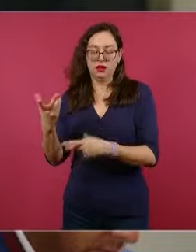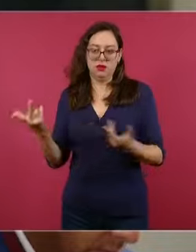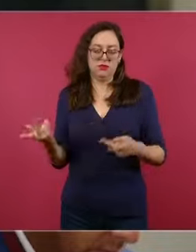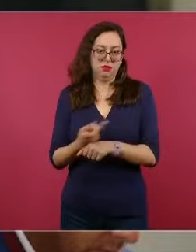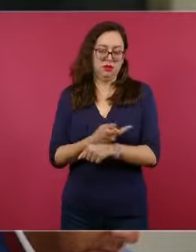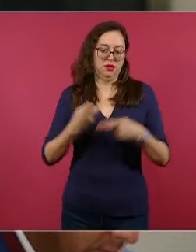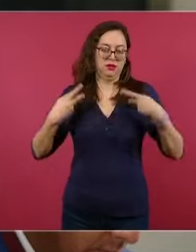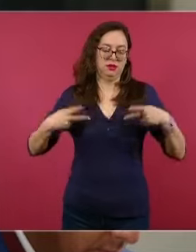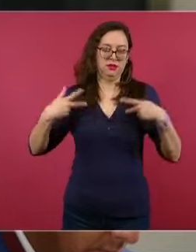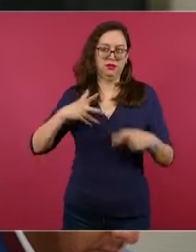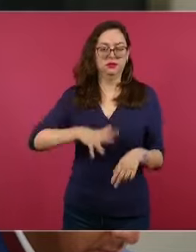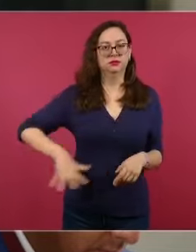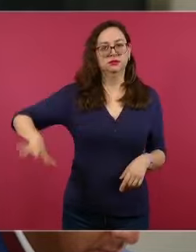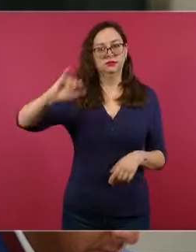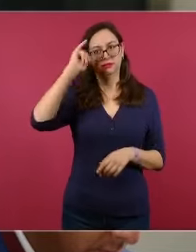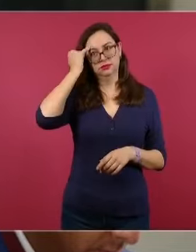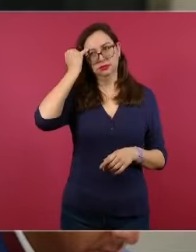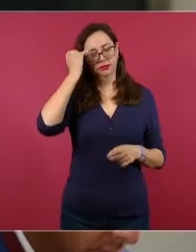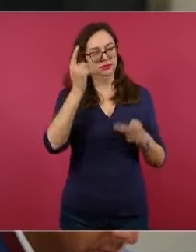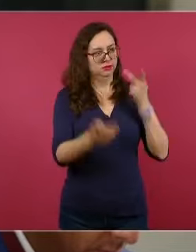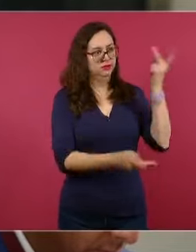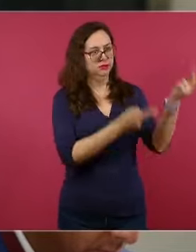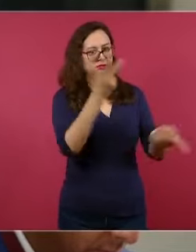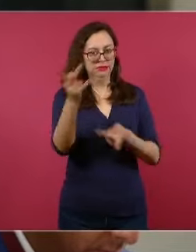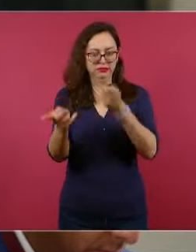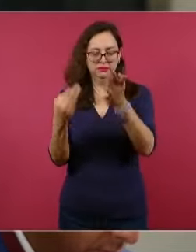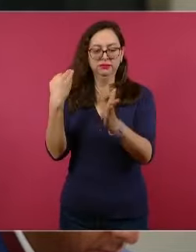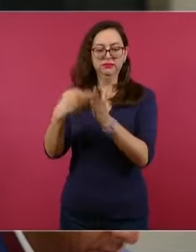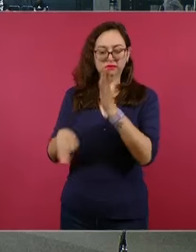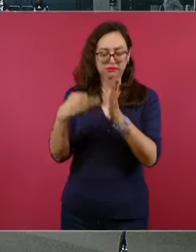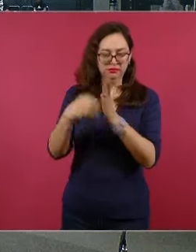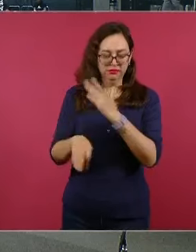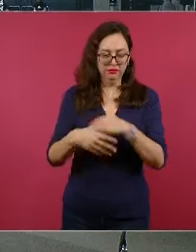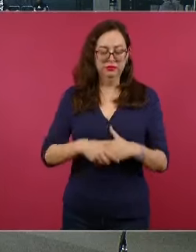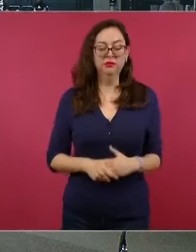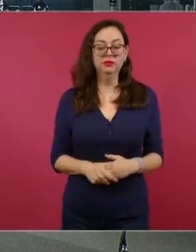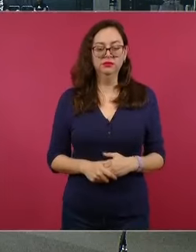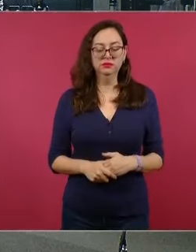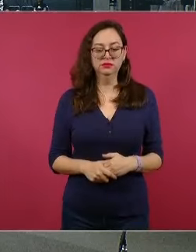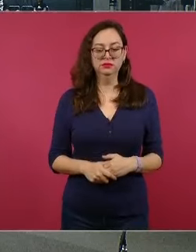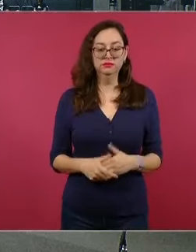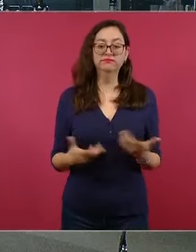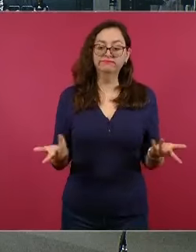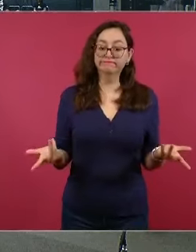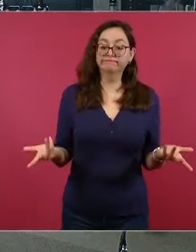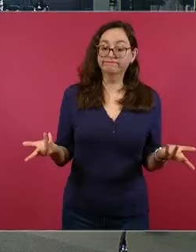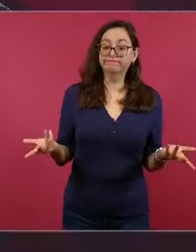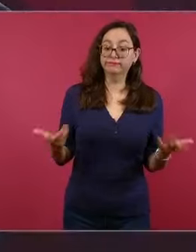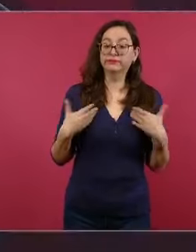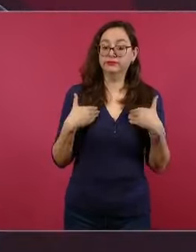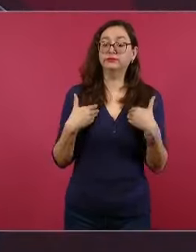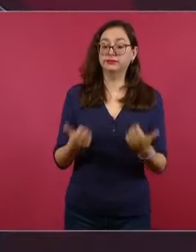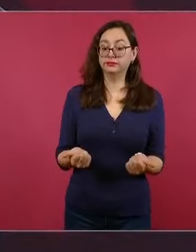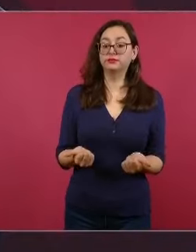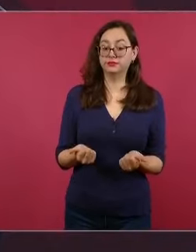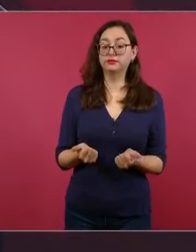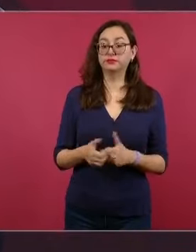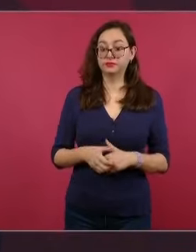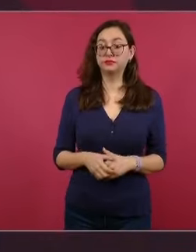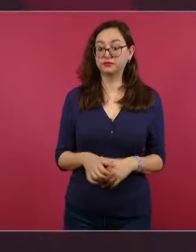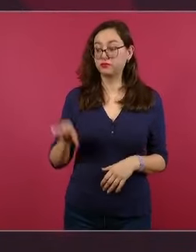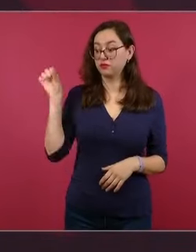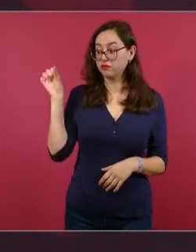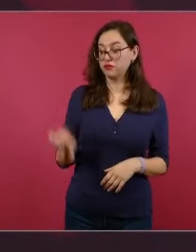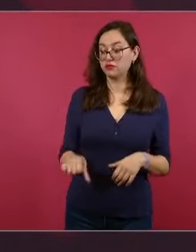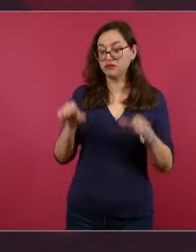derecho a hacerla según la la ministra Eh lenia batres sí este lo atendemos hoy